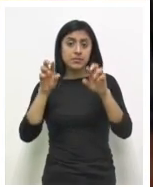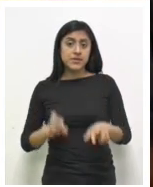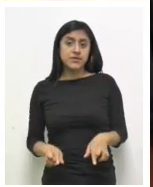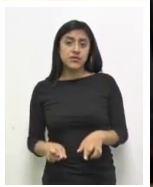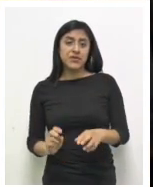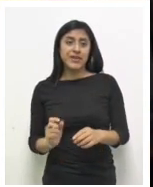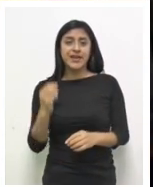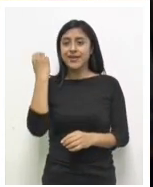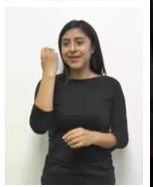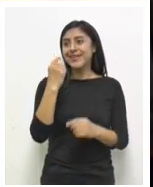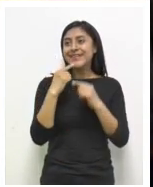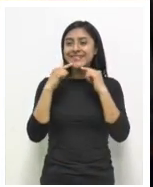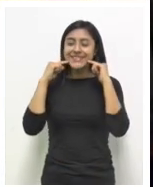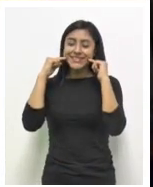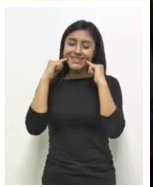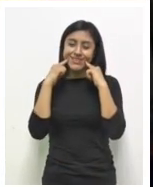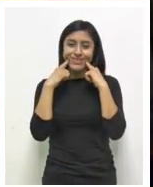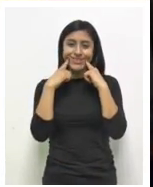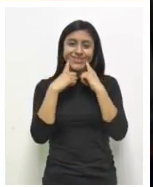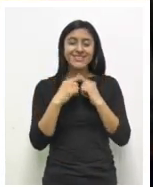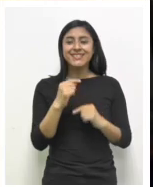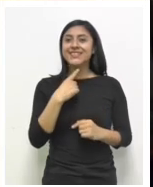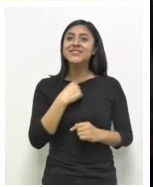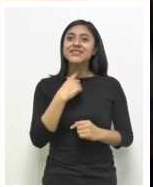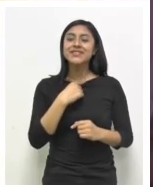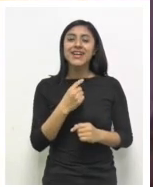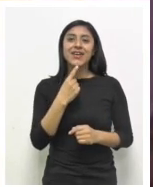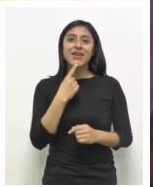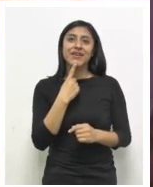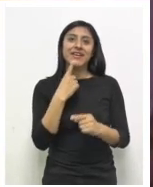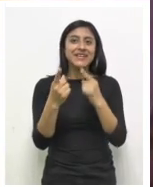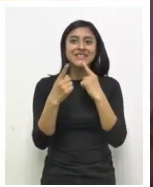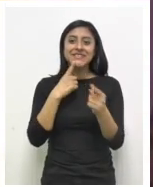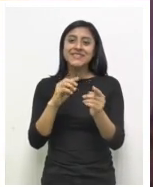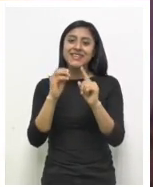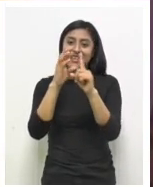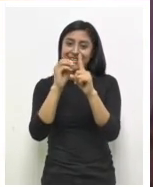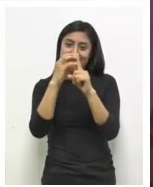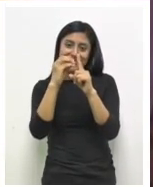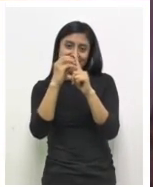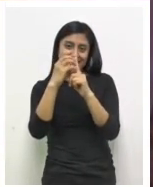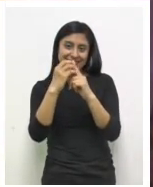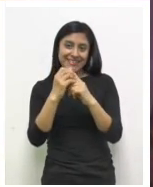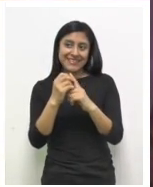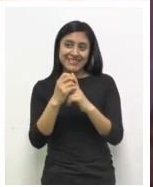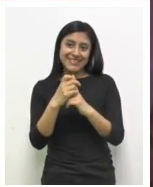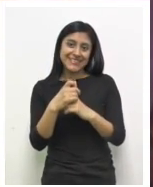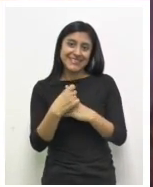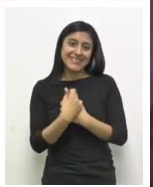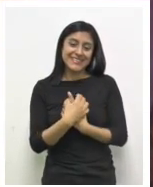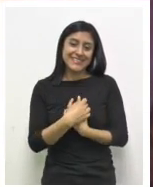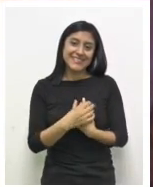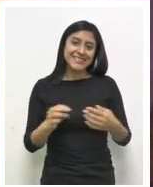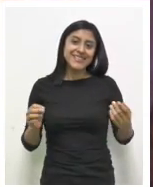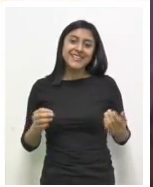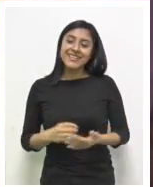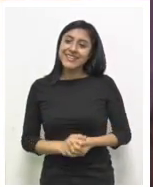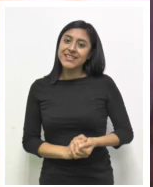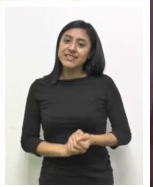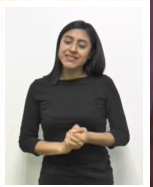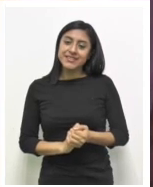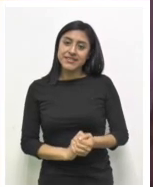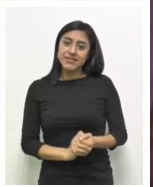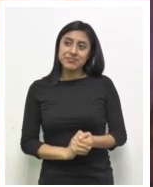le gustaba contar chistes, era muy chistero y era muy simpático.